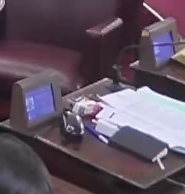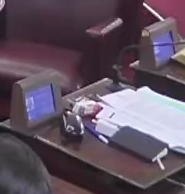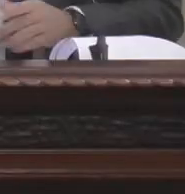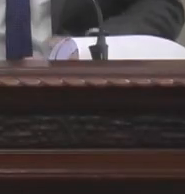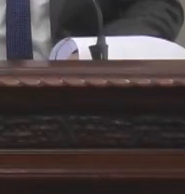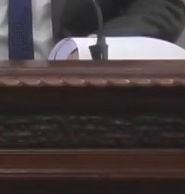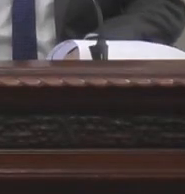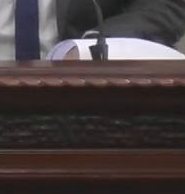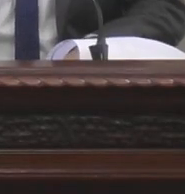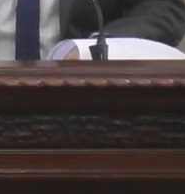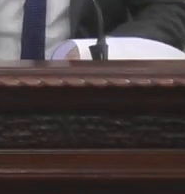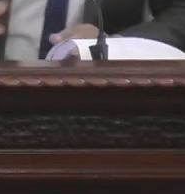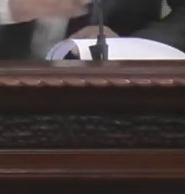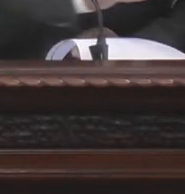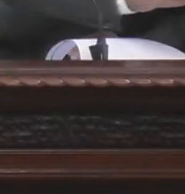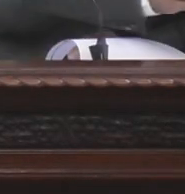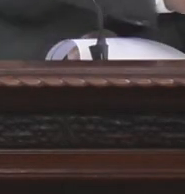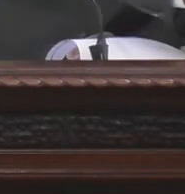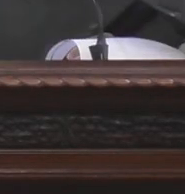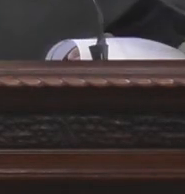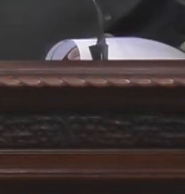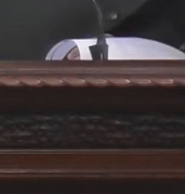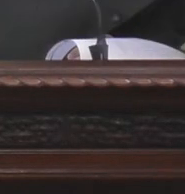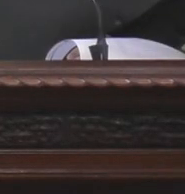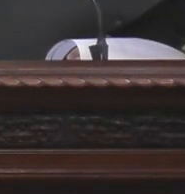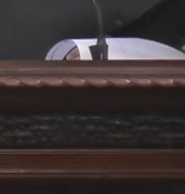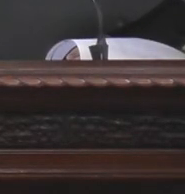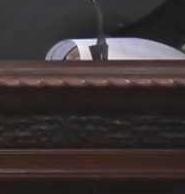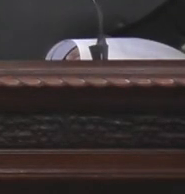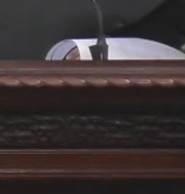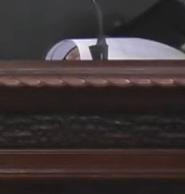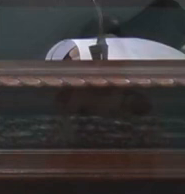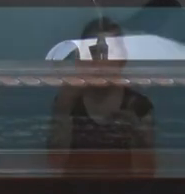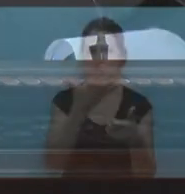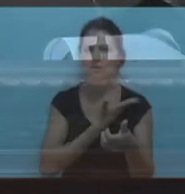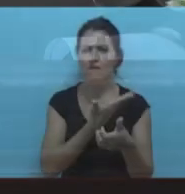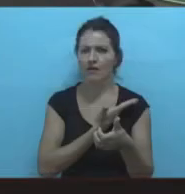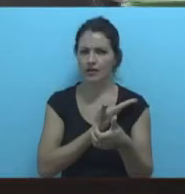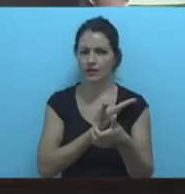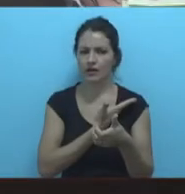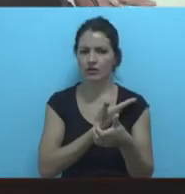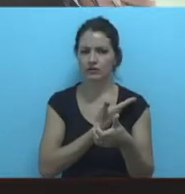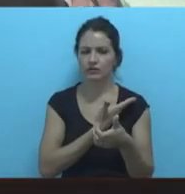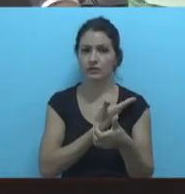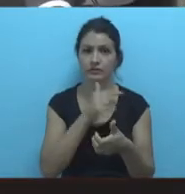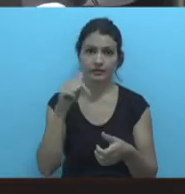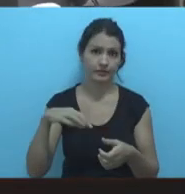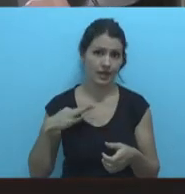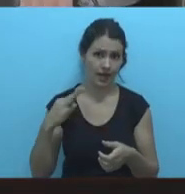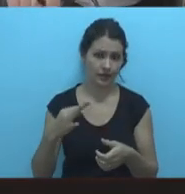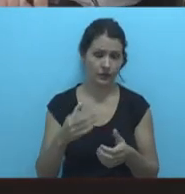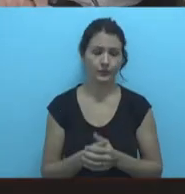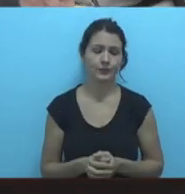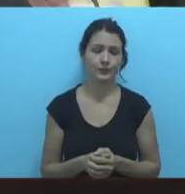Se encuentra a consideración de la Cámara la versión taquigráfica correspondiente a la sesión de fecha 25 de febrero del